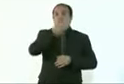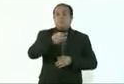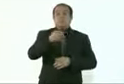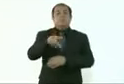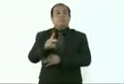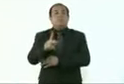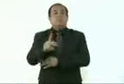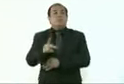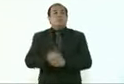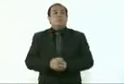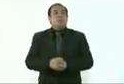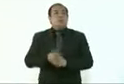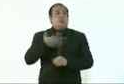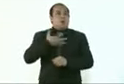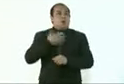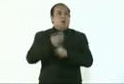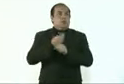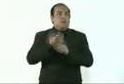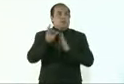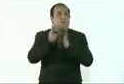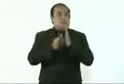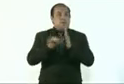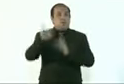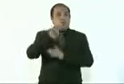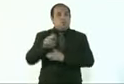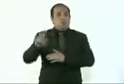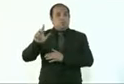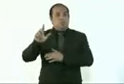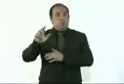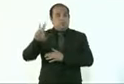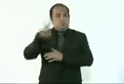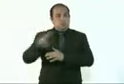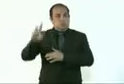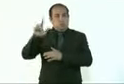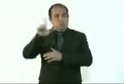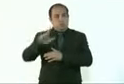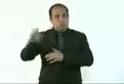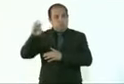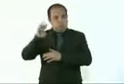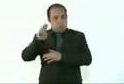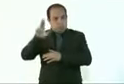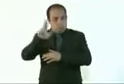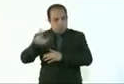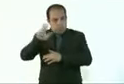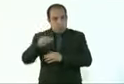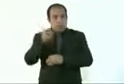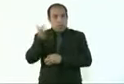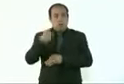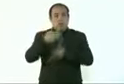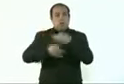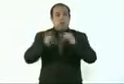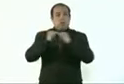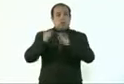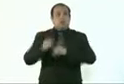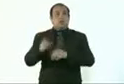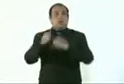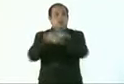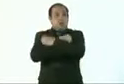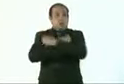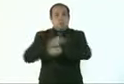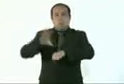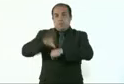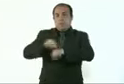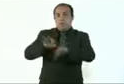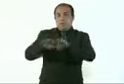por lo pronto es jueves, viernes, lunes y martes, y pedirle a todas las instituciones educativas que permitan a sus trabajadores